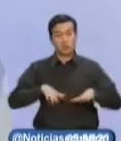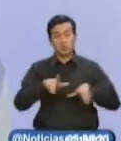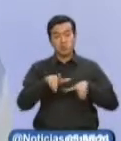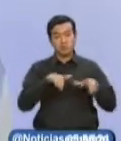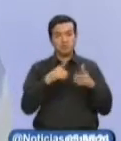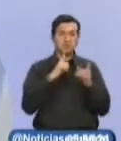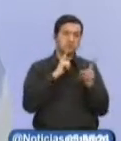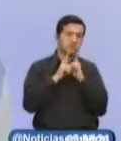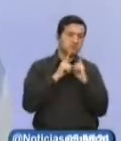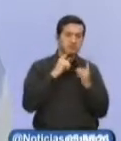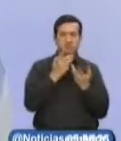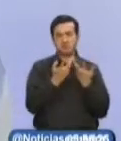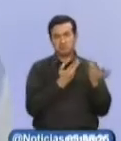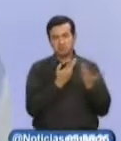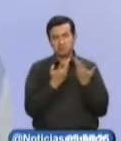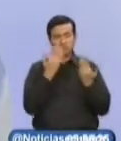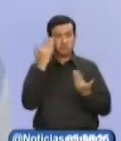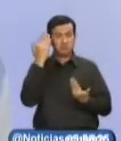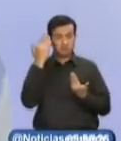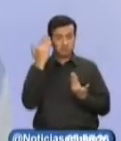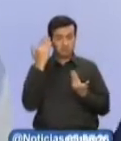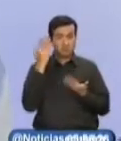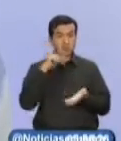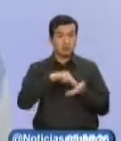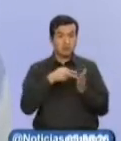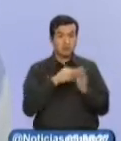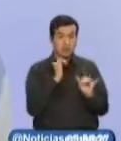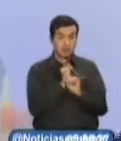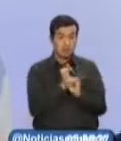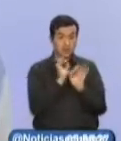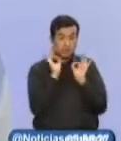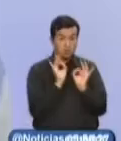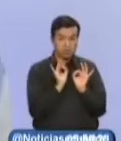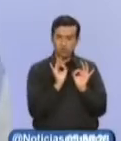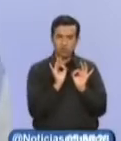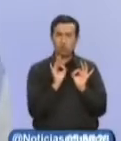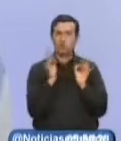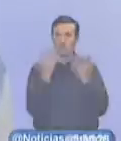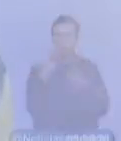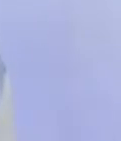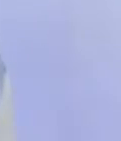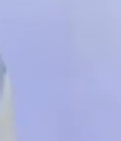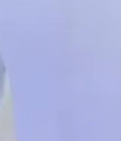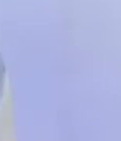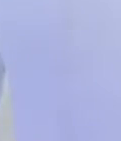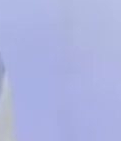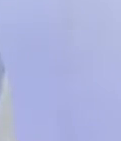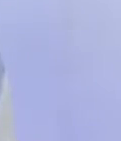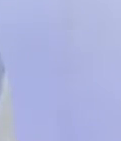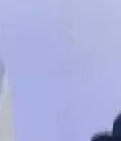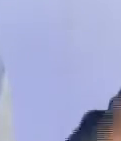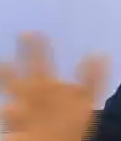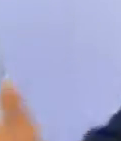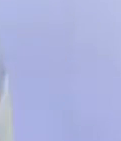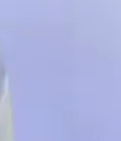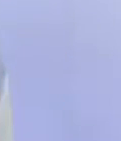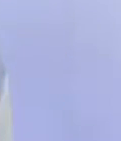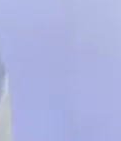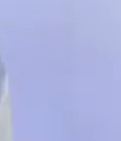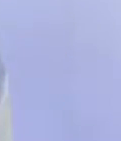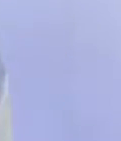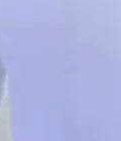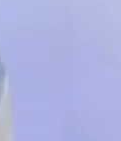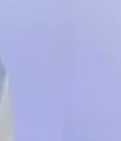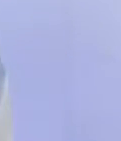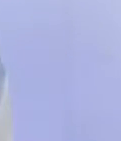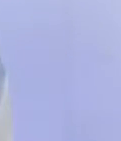de diálogo, de concertación política, no es una institución como tal, para eso tenemos la UNASUR, que apunta a eso, primero a definir